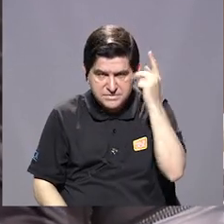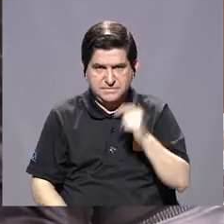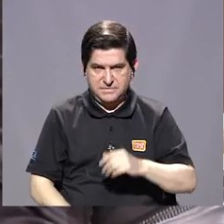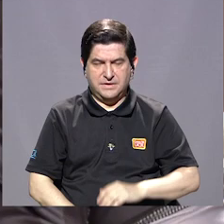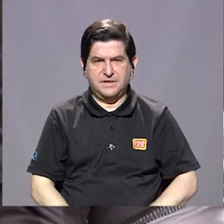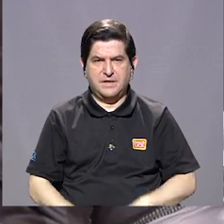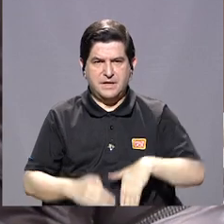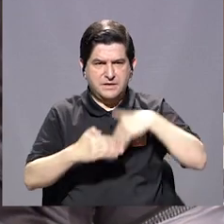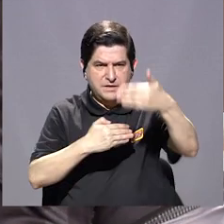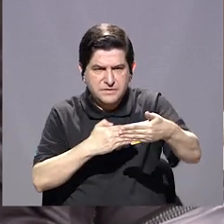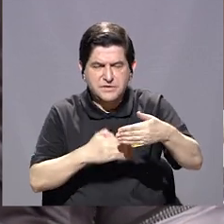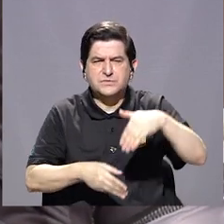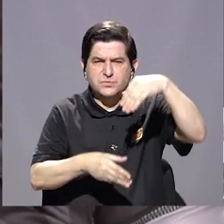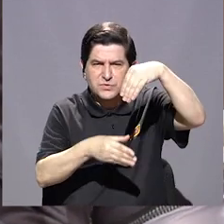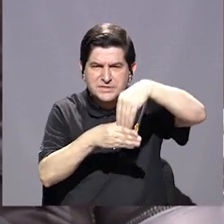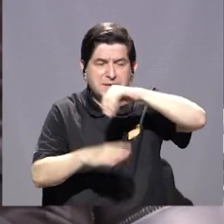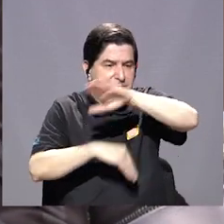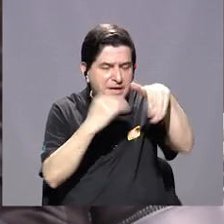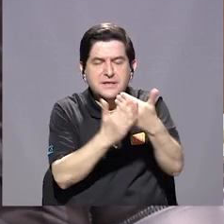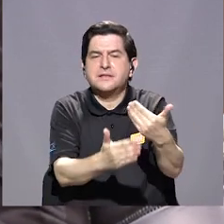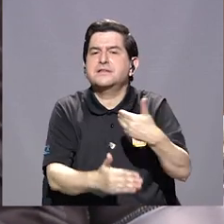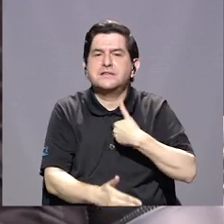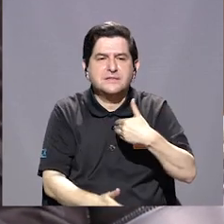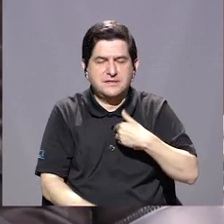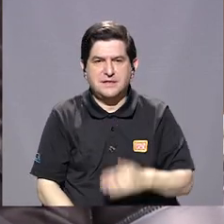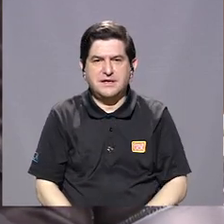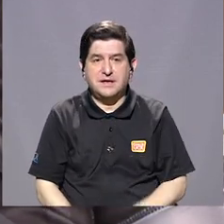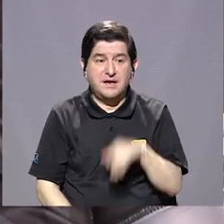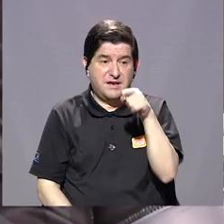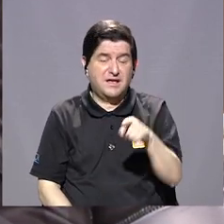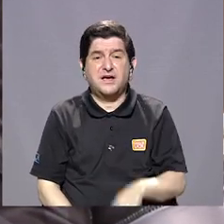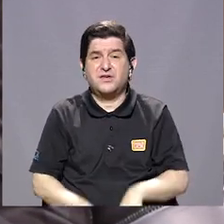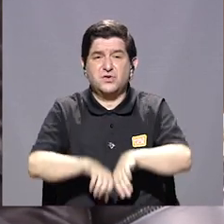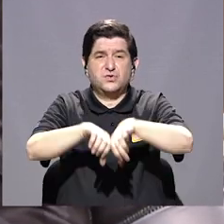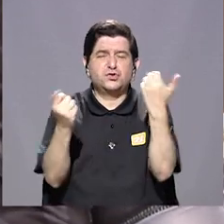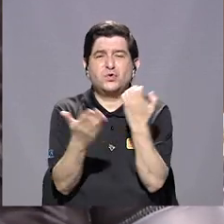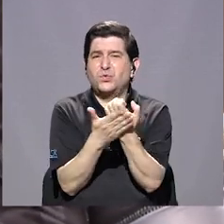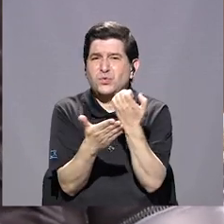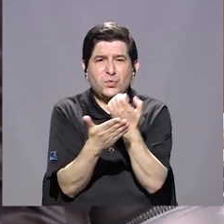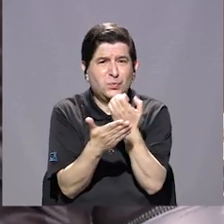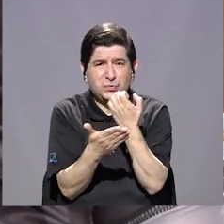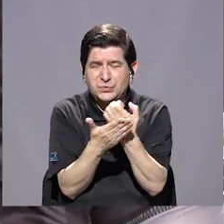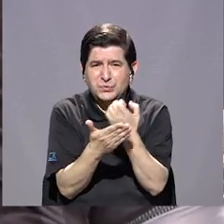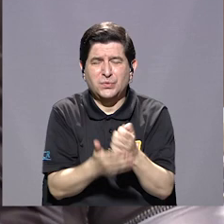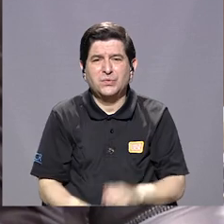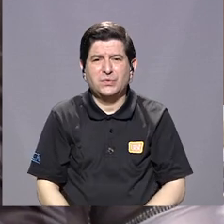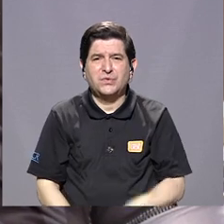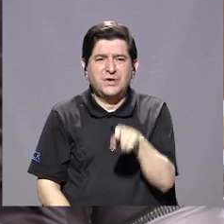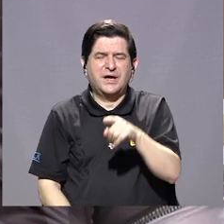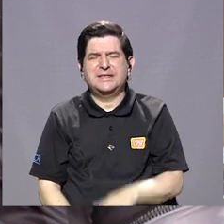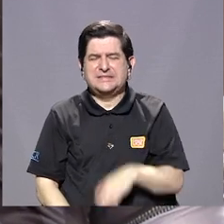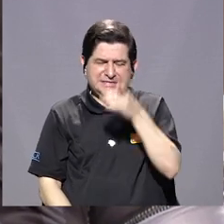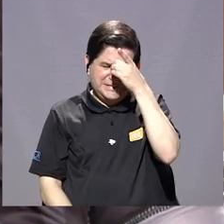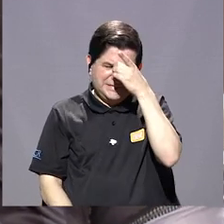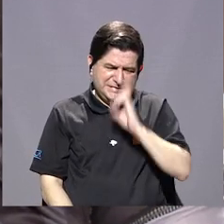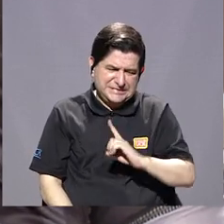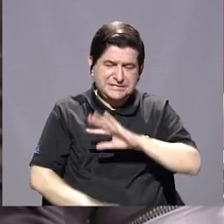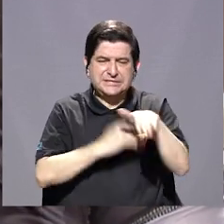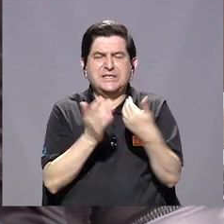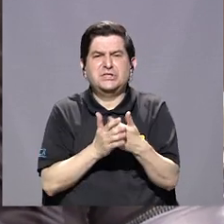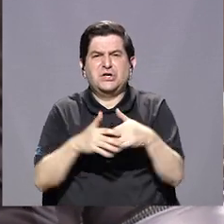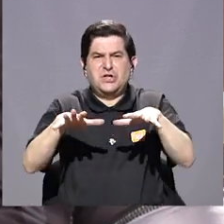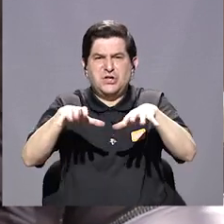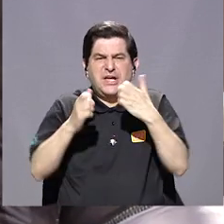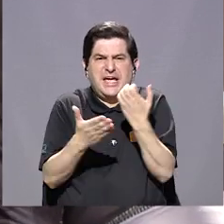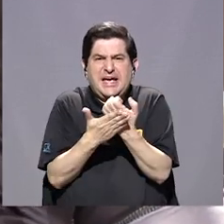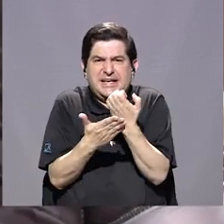de invertir todo lo que tenían y de entrar en bancarrota y ya de su depresión, todo el estrés económico